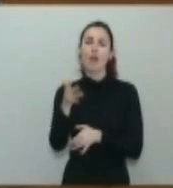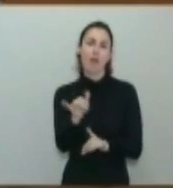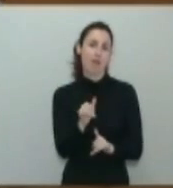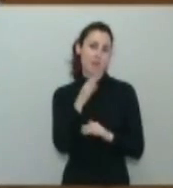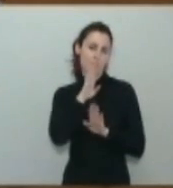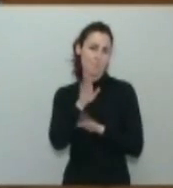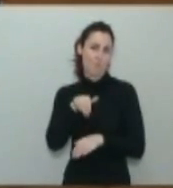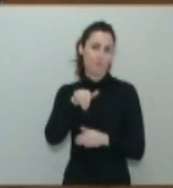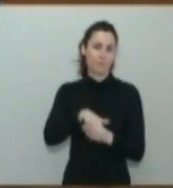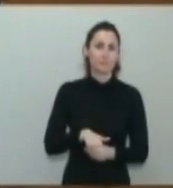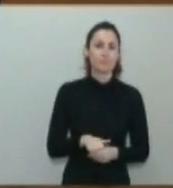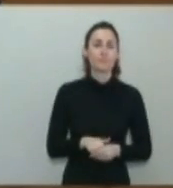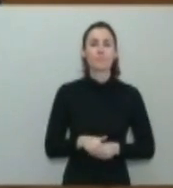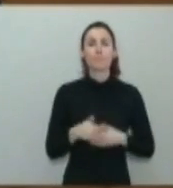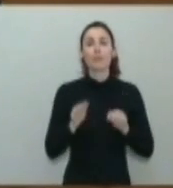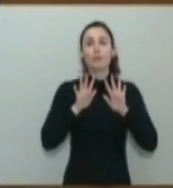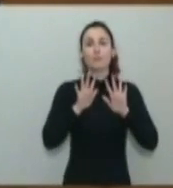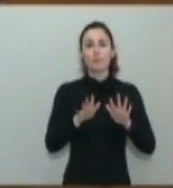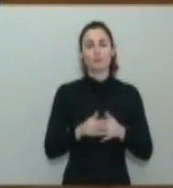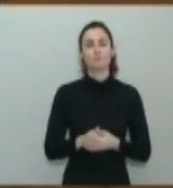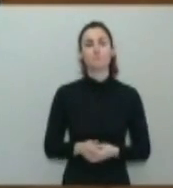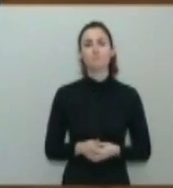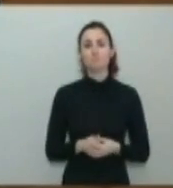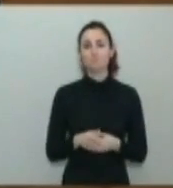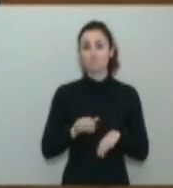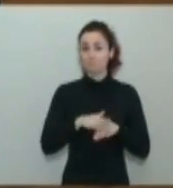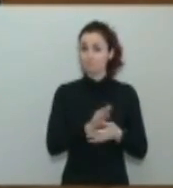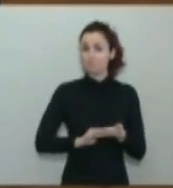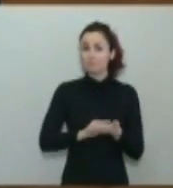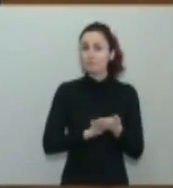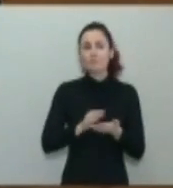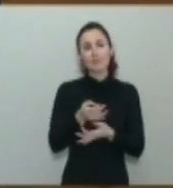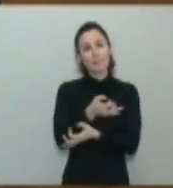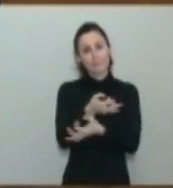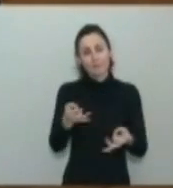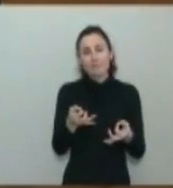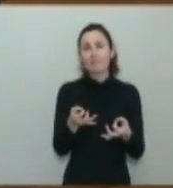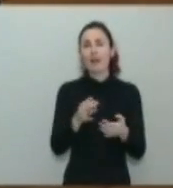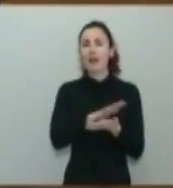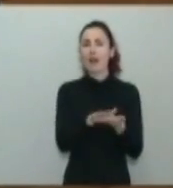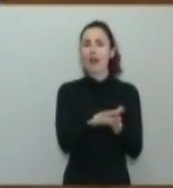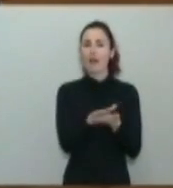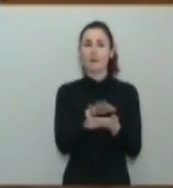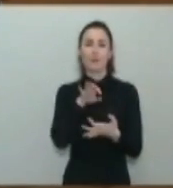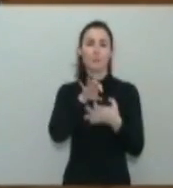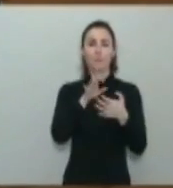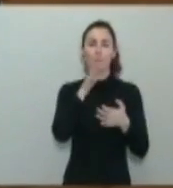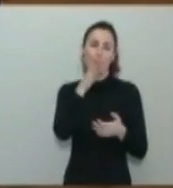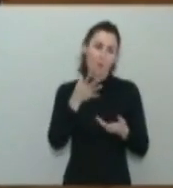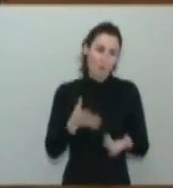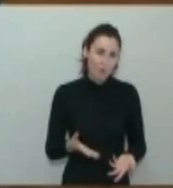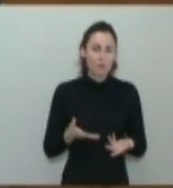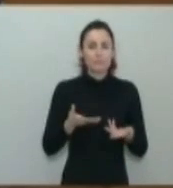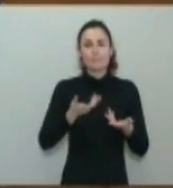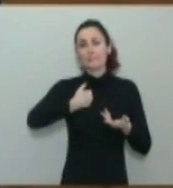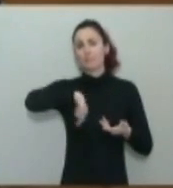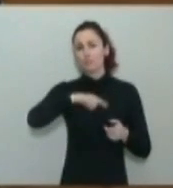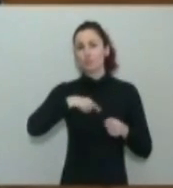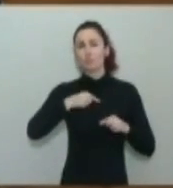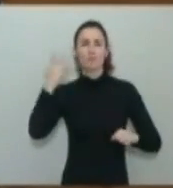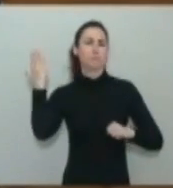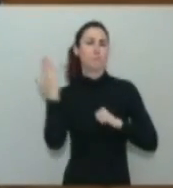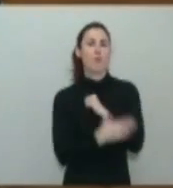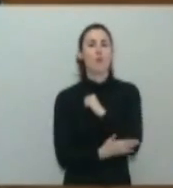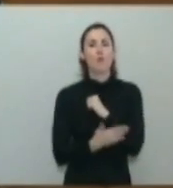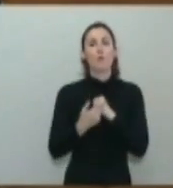Ahora bien, para que las soluciones resulten viables, habida cuenta de que tampoco queremos desconocer las restricciones